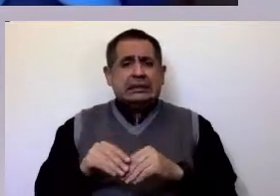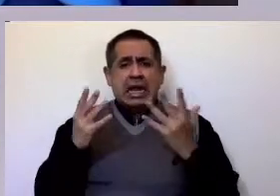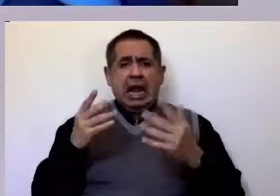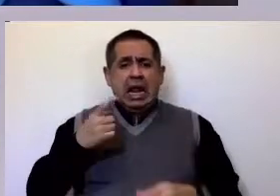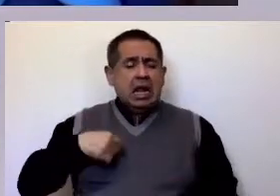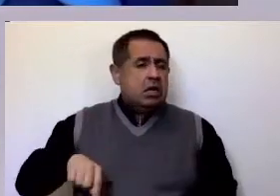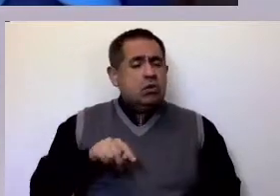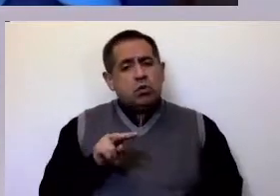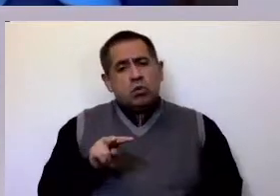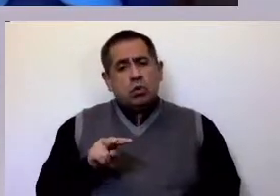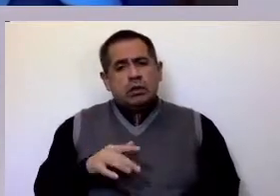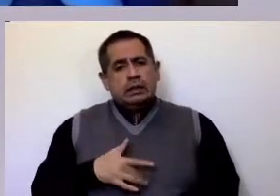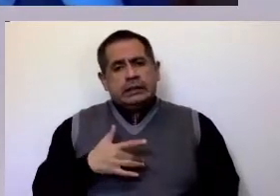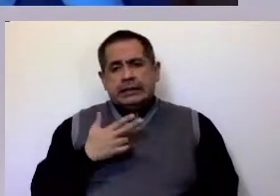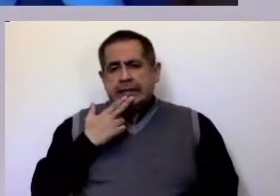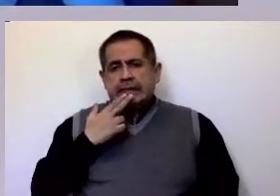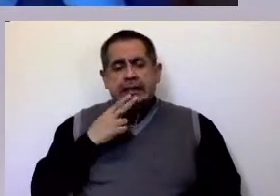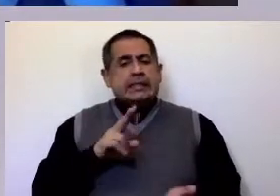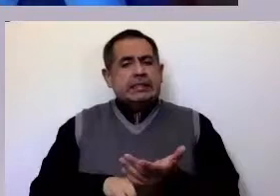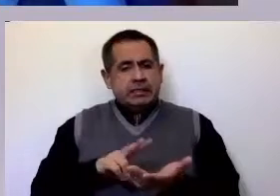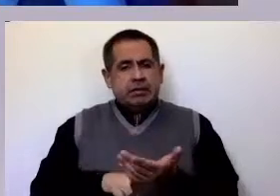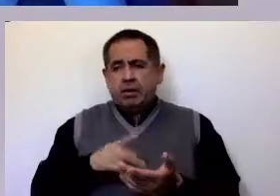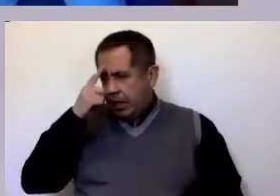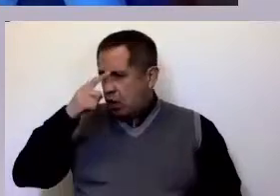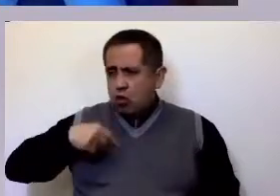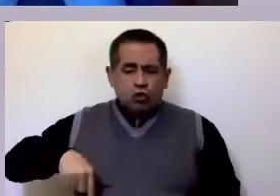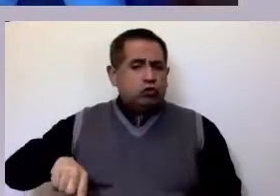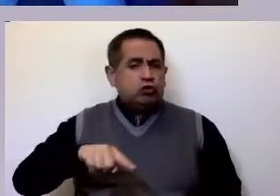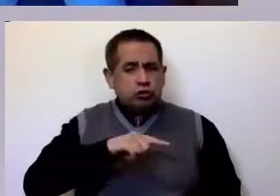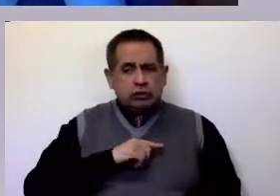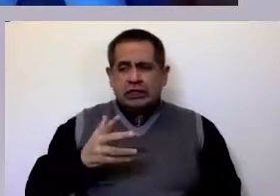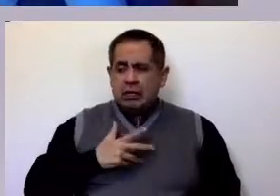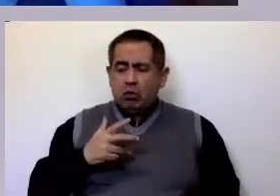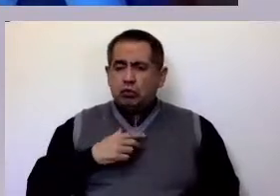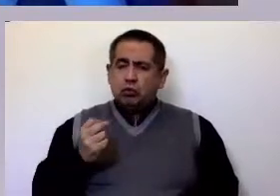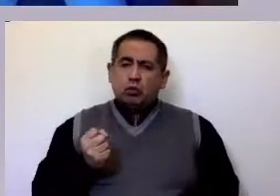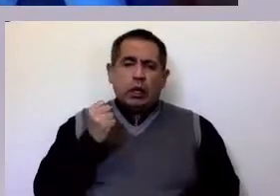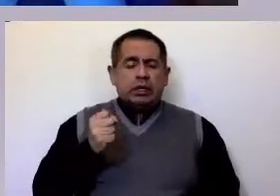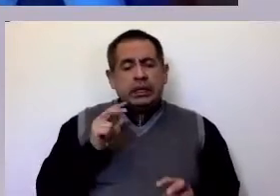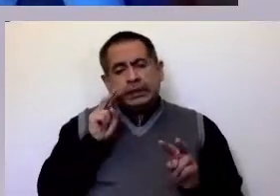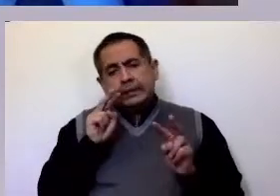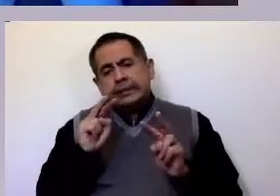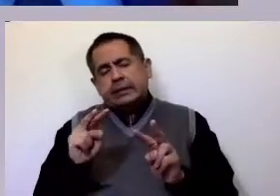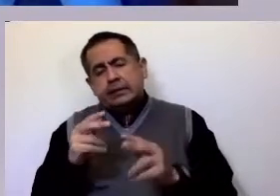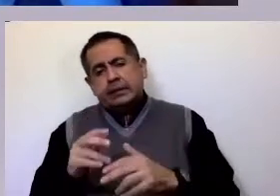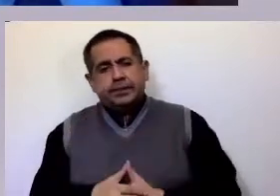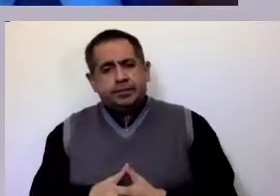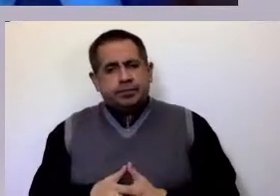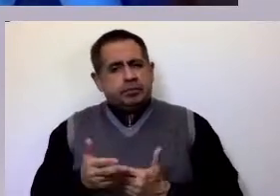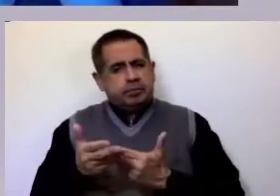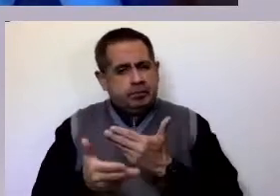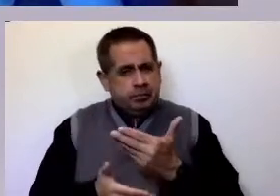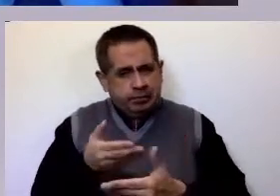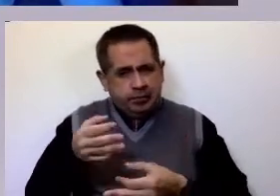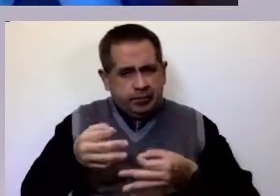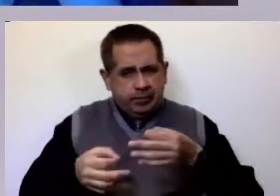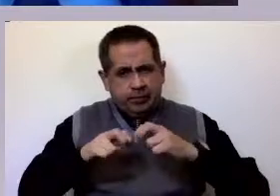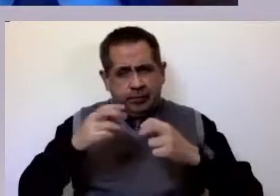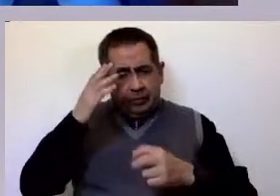será de gran valía para todos nosotros quienes hemos tenido el privilegio de seguir la comunitat